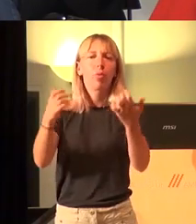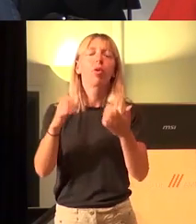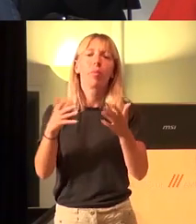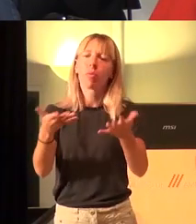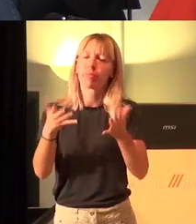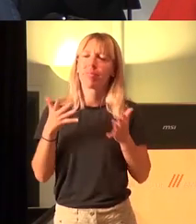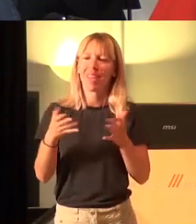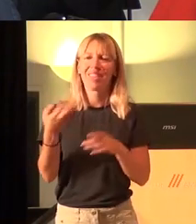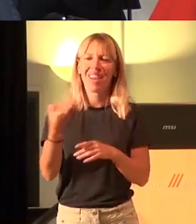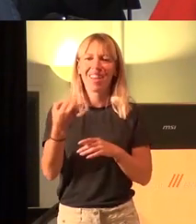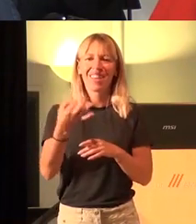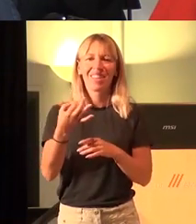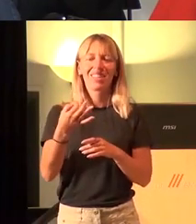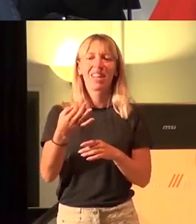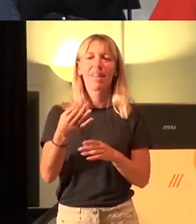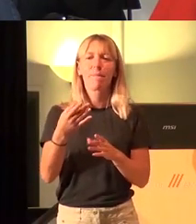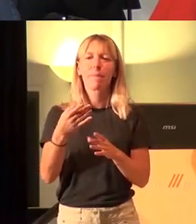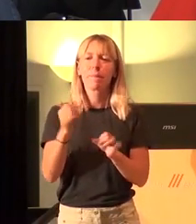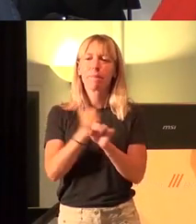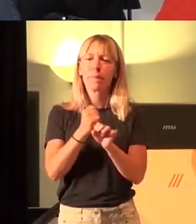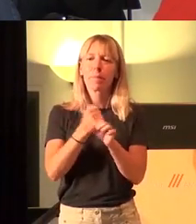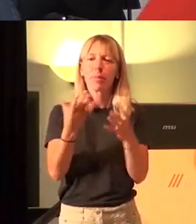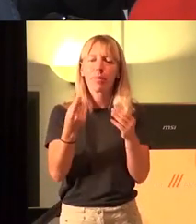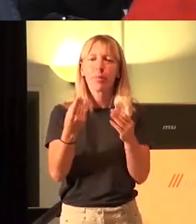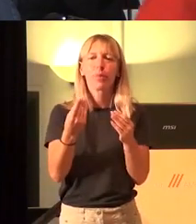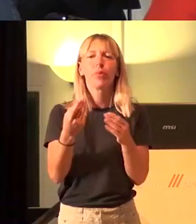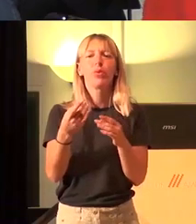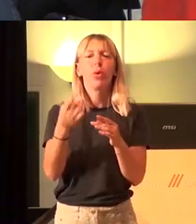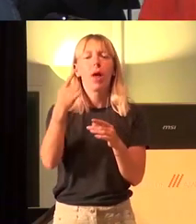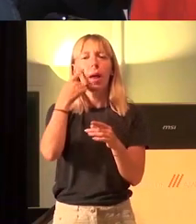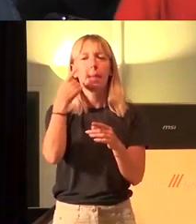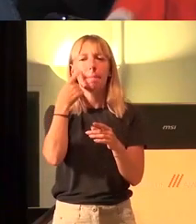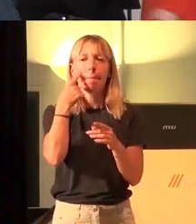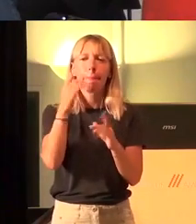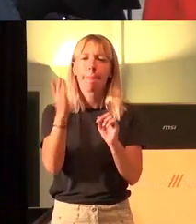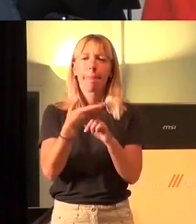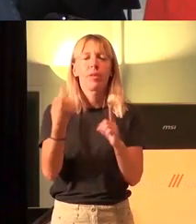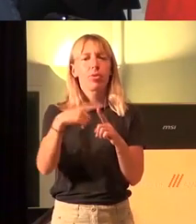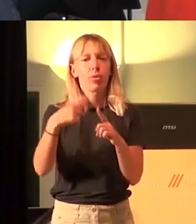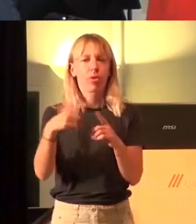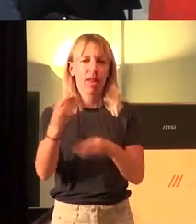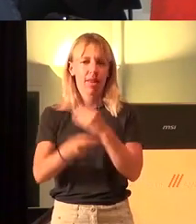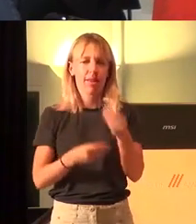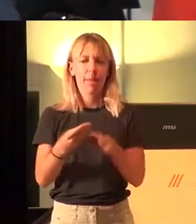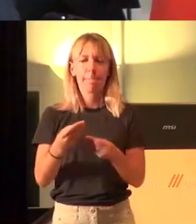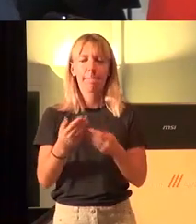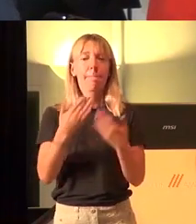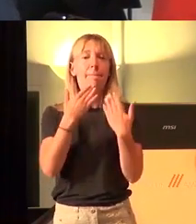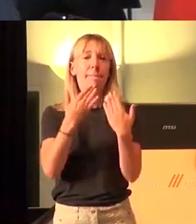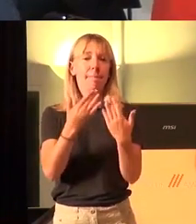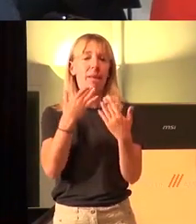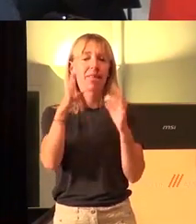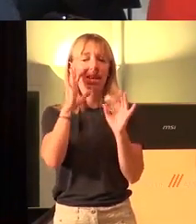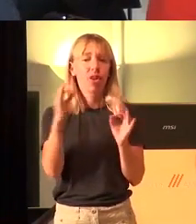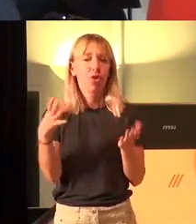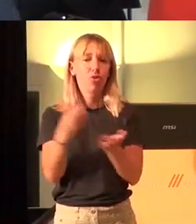encantará porque nos estamos dedicando muchísimo a medir el impacto de todo lo que hacemos. Muchísimas gracias. Yo